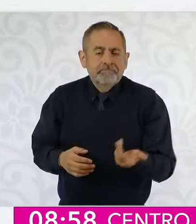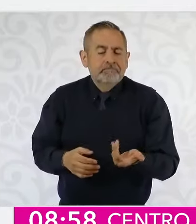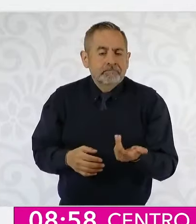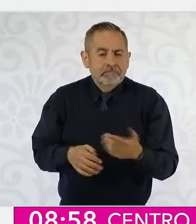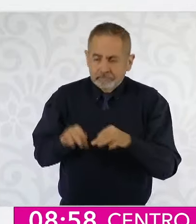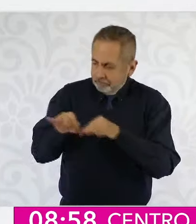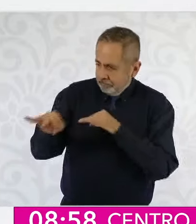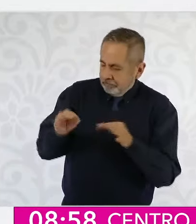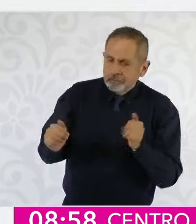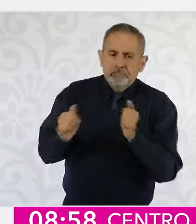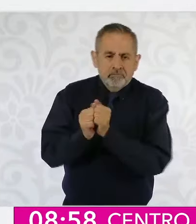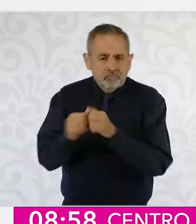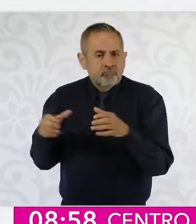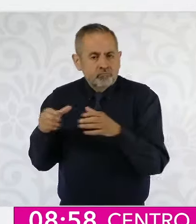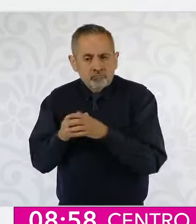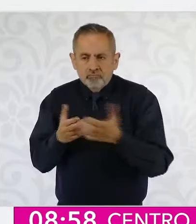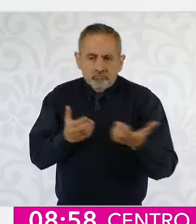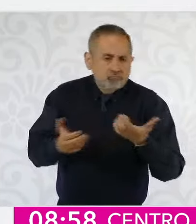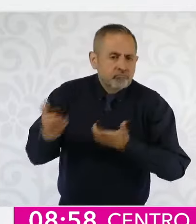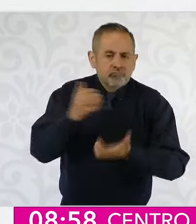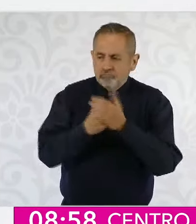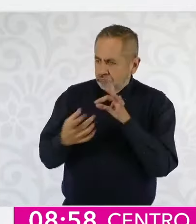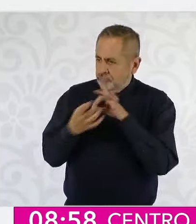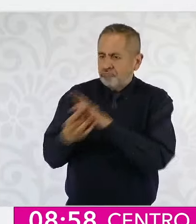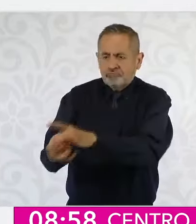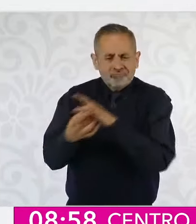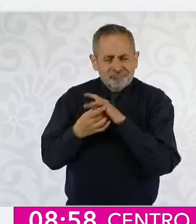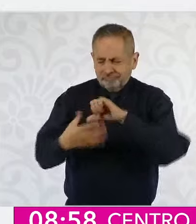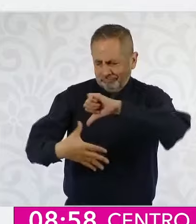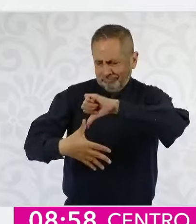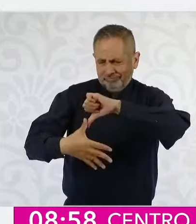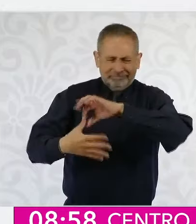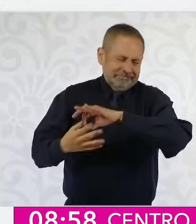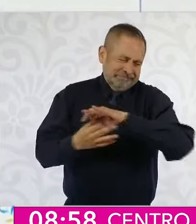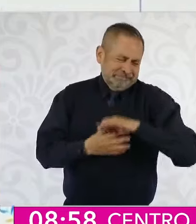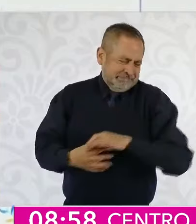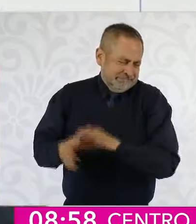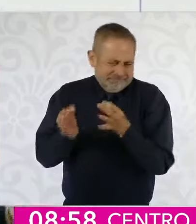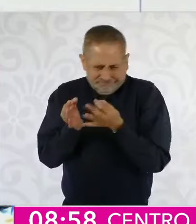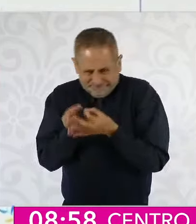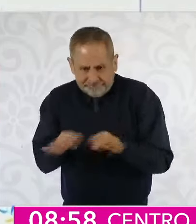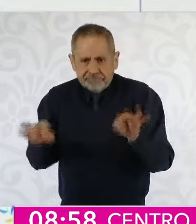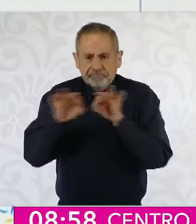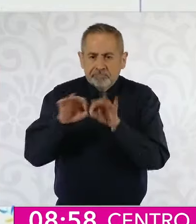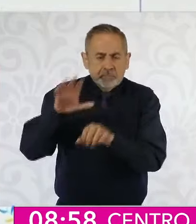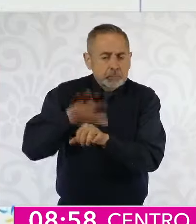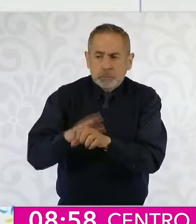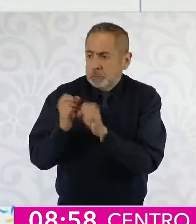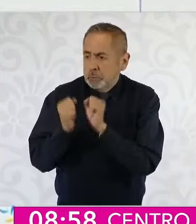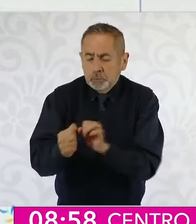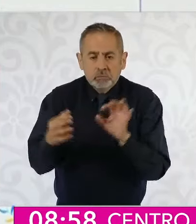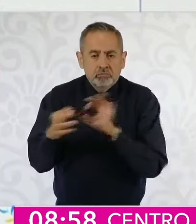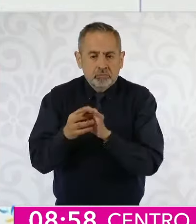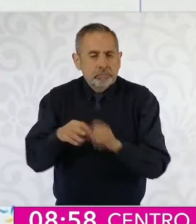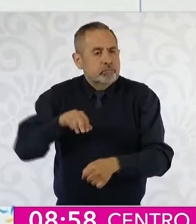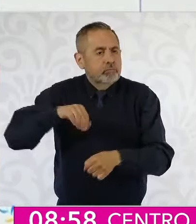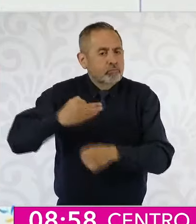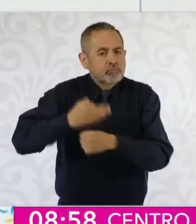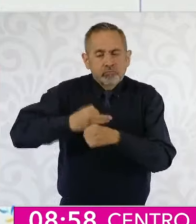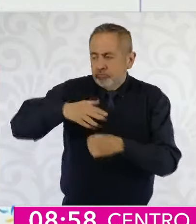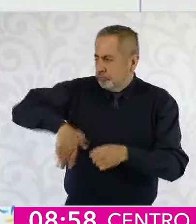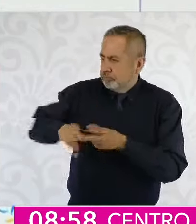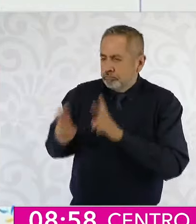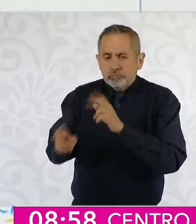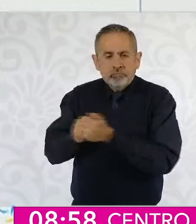trabajo y ese comercio y ese vínculo es fundamental y se va a fortalecer. Hoy lo platicábamos